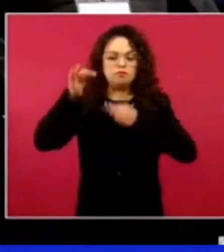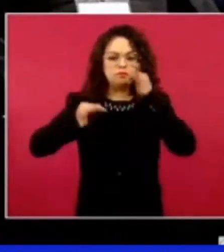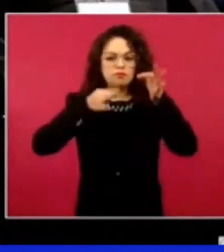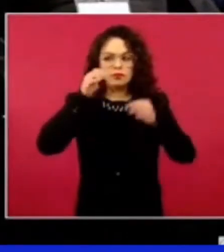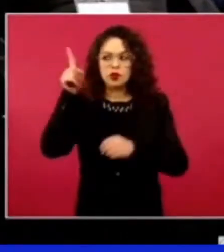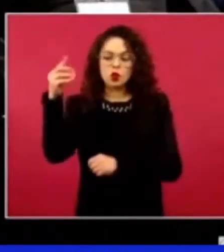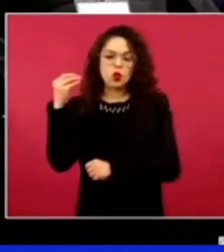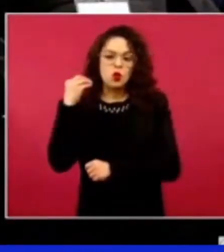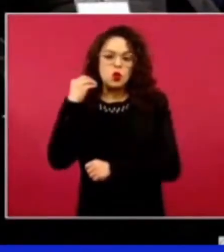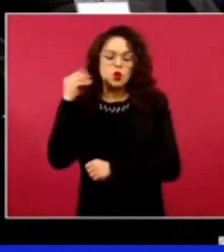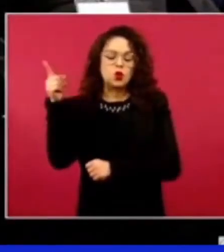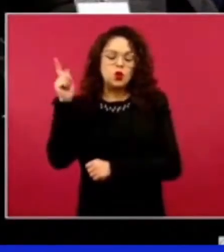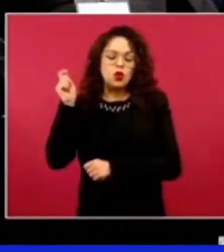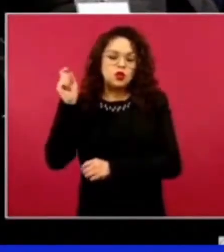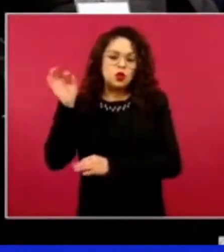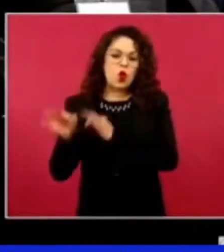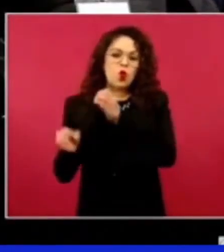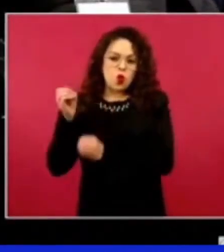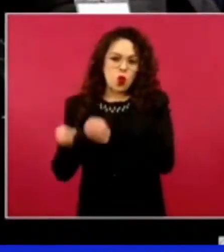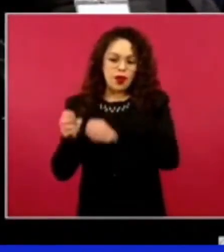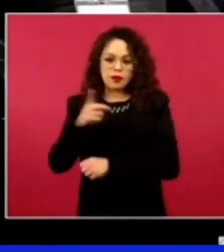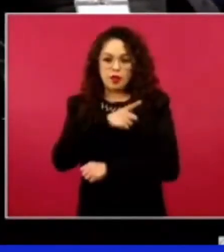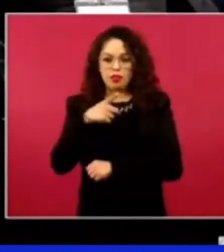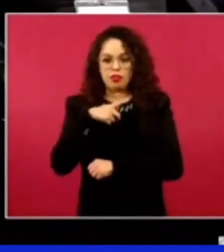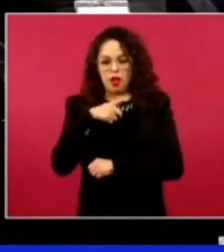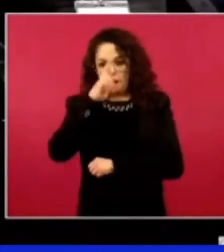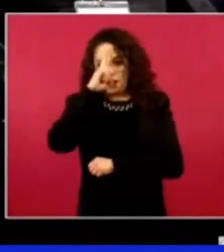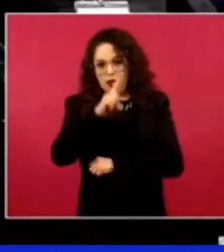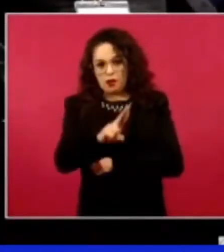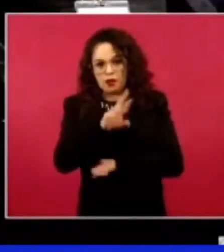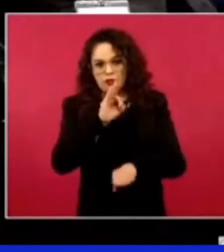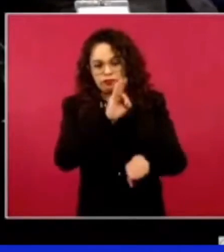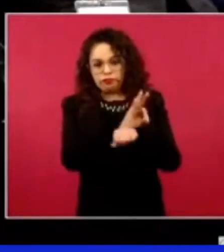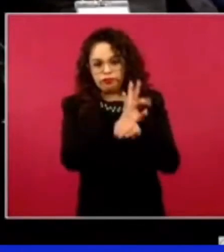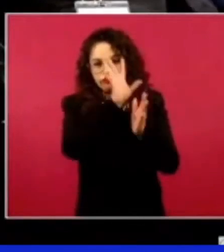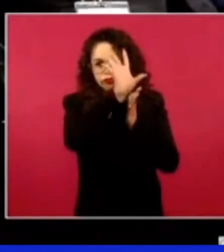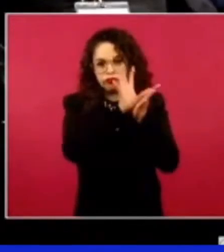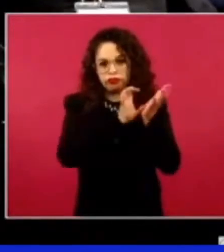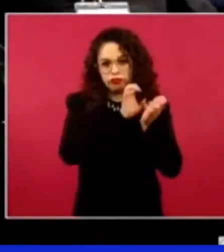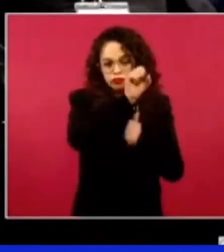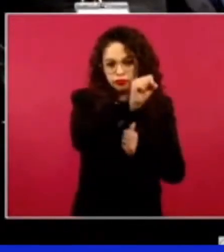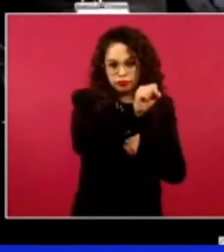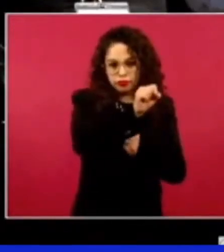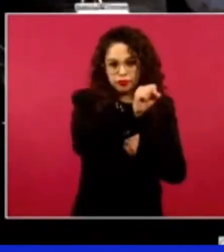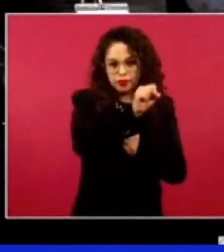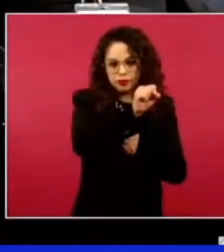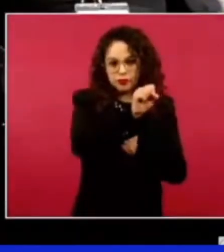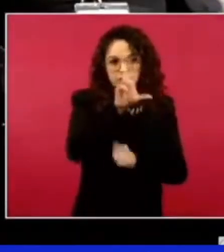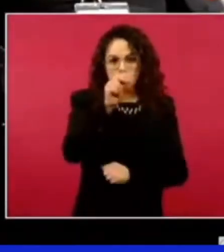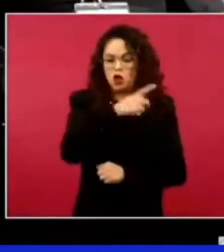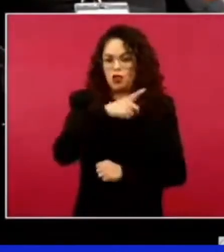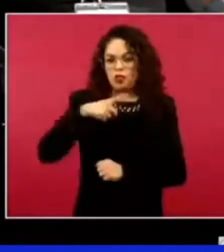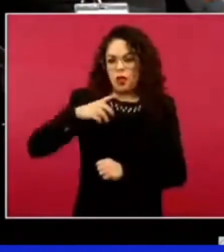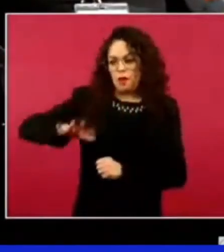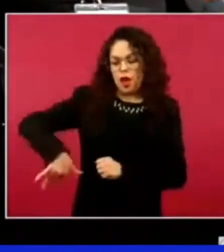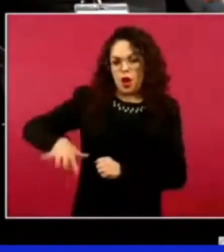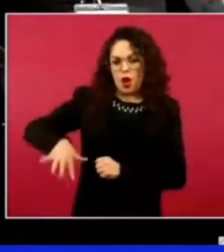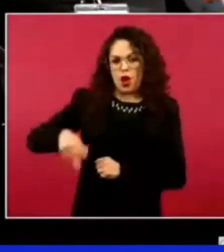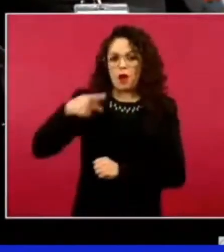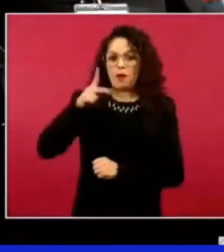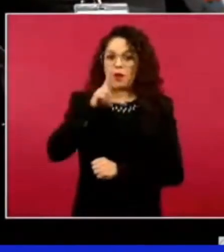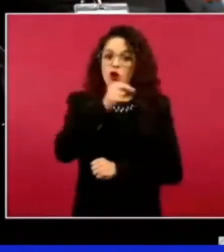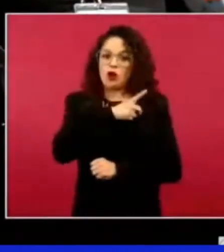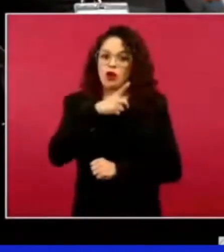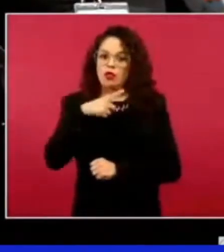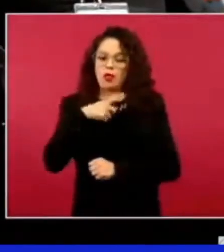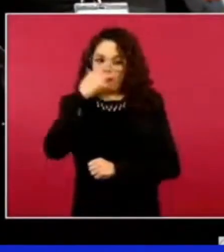ser guardianes de la Constitución, y les dice que deben actuar con prudencia, pero no con cobardía. También les hace a los